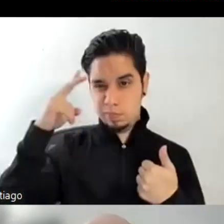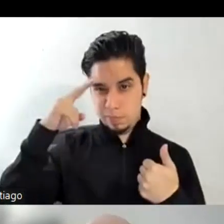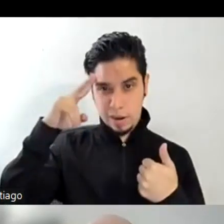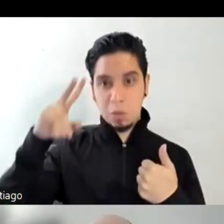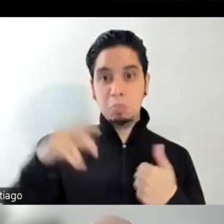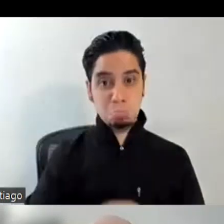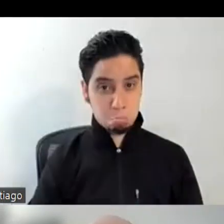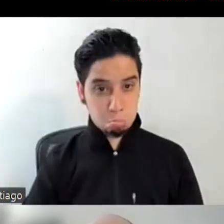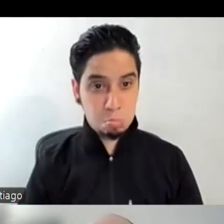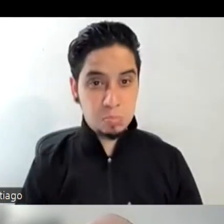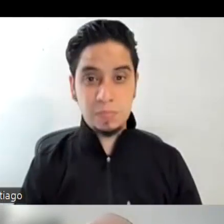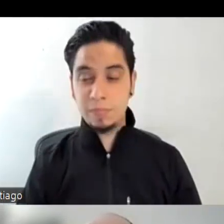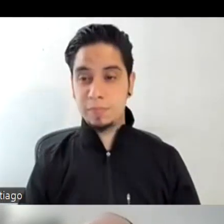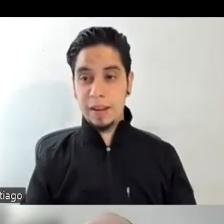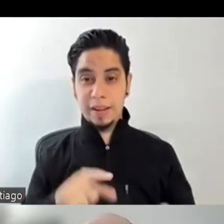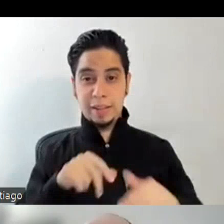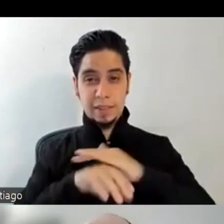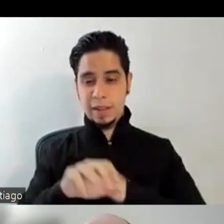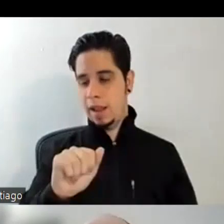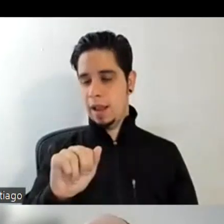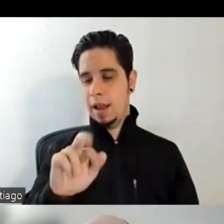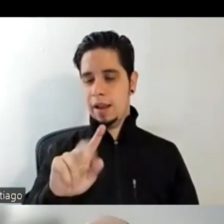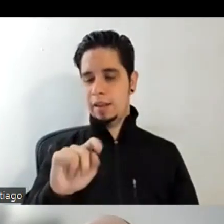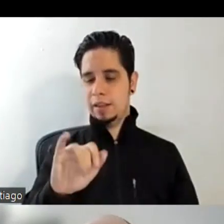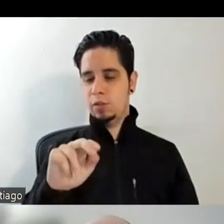bien. Pues vaya a artefusión.org y vote.